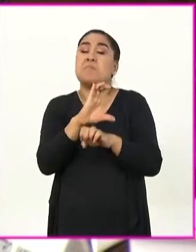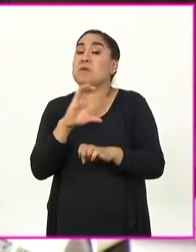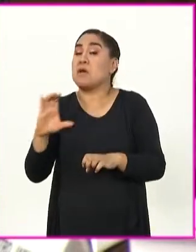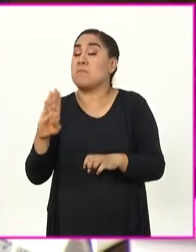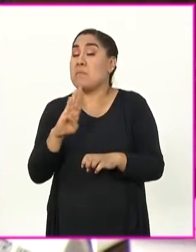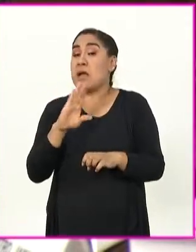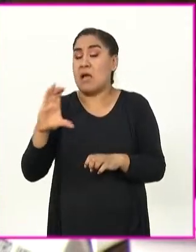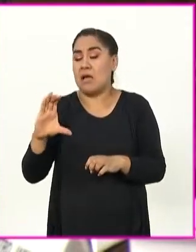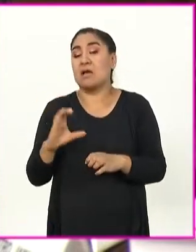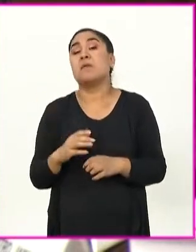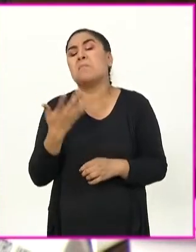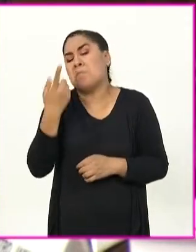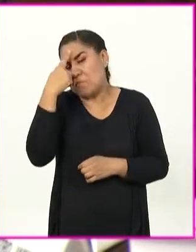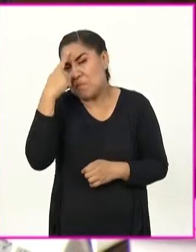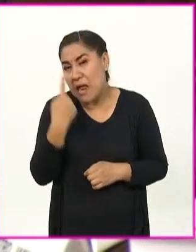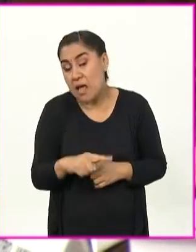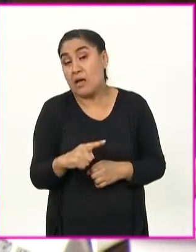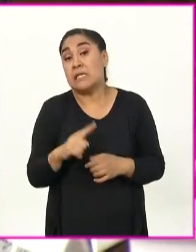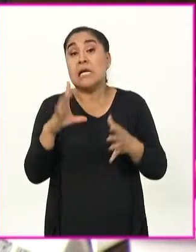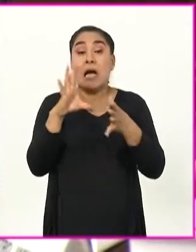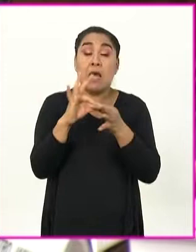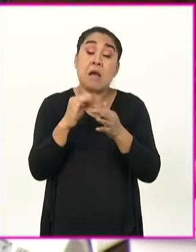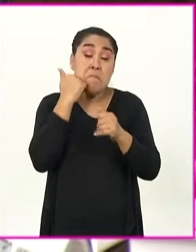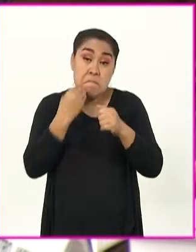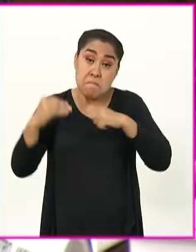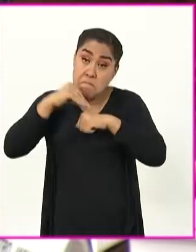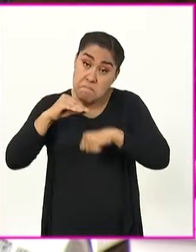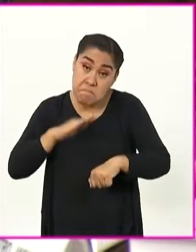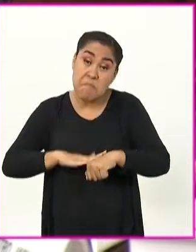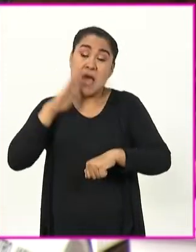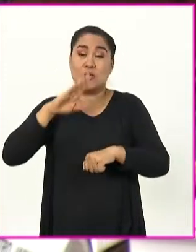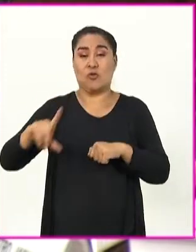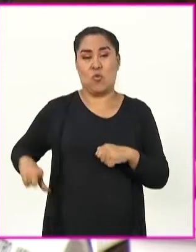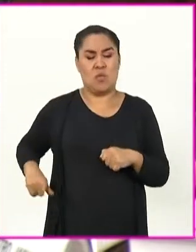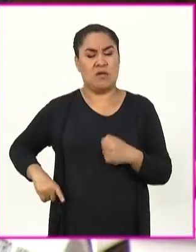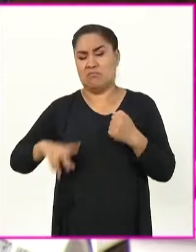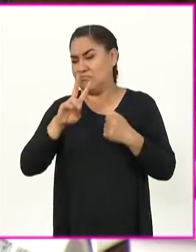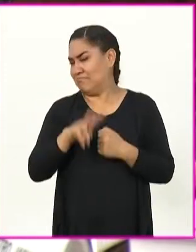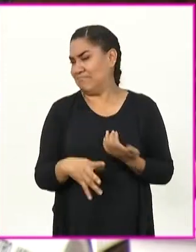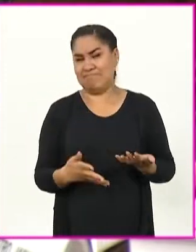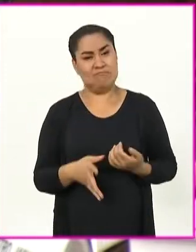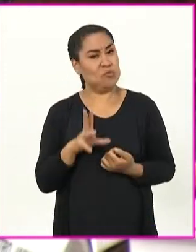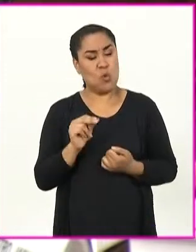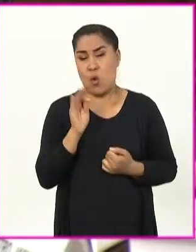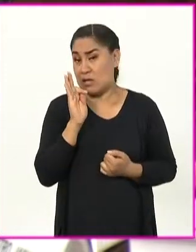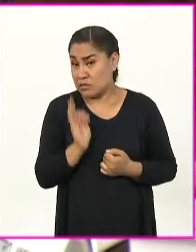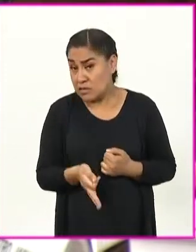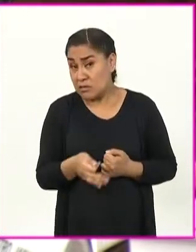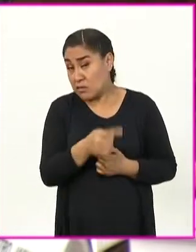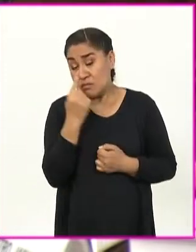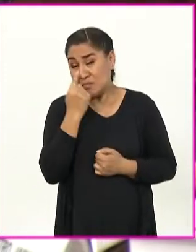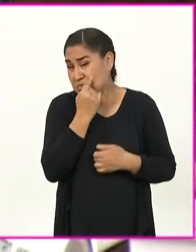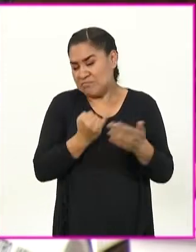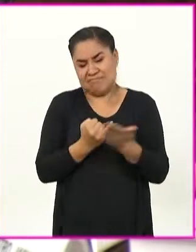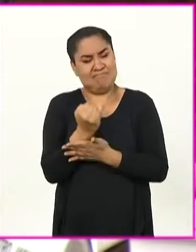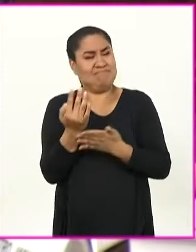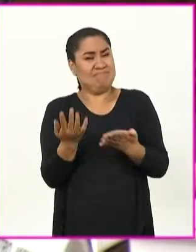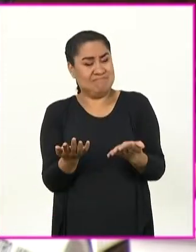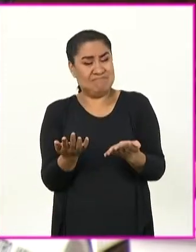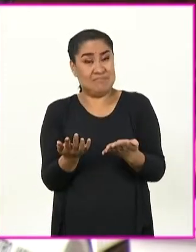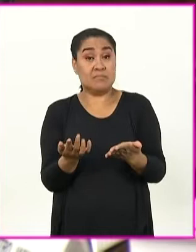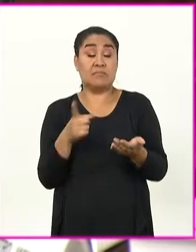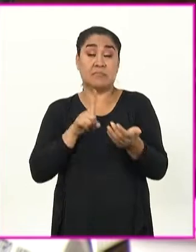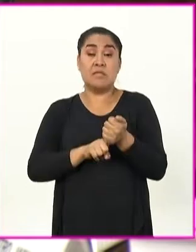para justificar la ampliación de mandato es inaceptable la decisión que se adoptó en ese entonces y no